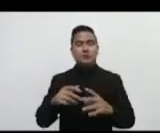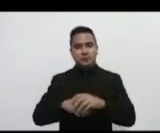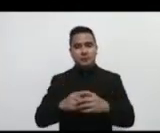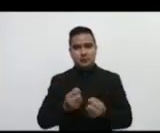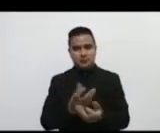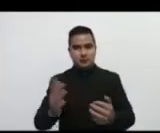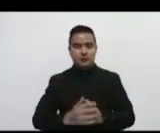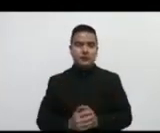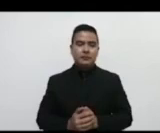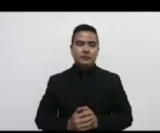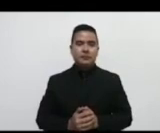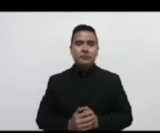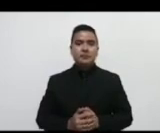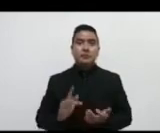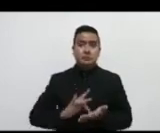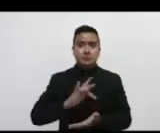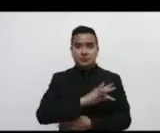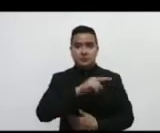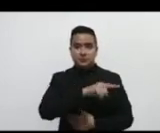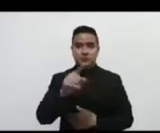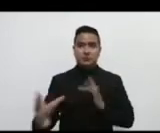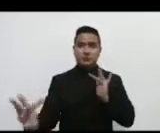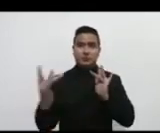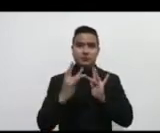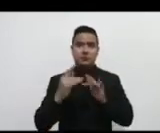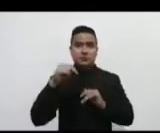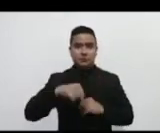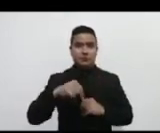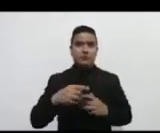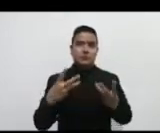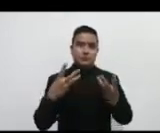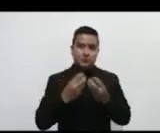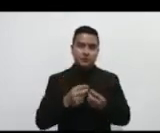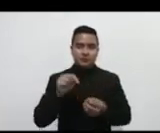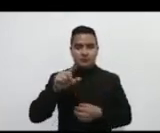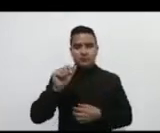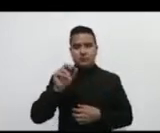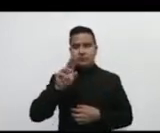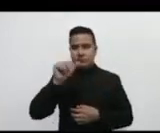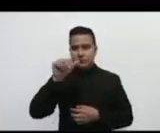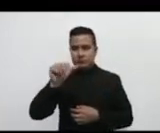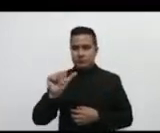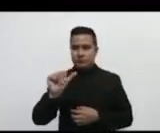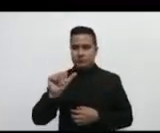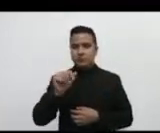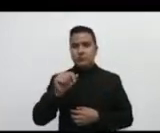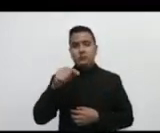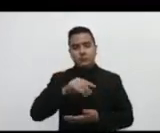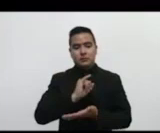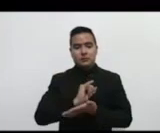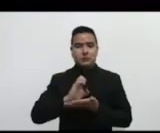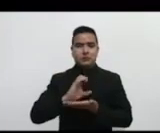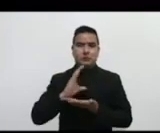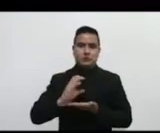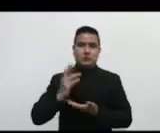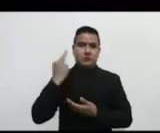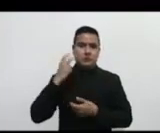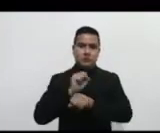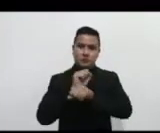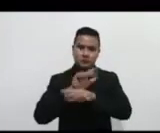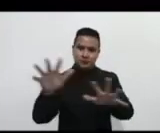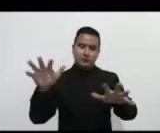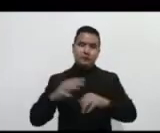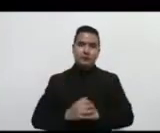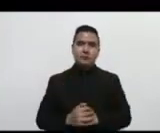@laurna-IEC. Nos escuchamos y nos vemos la próxima semana. Pásela muy bien. Gracias por acompañarnos en una emisión más